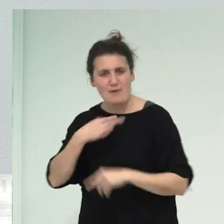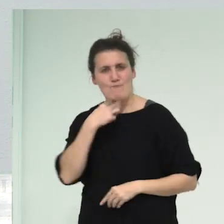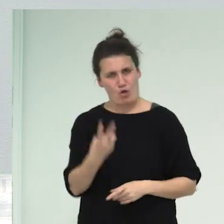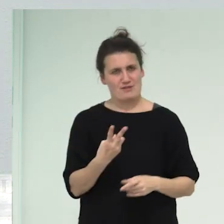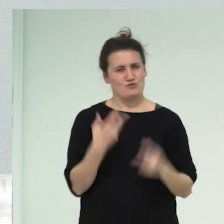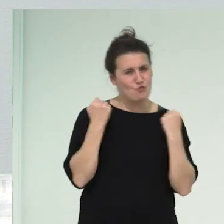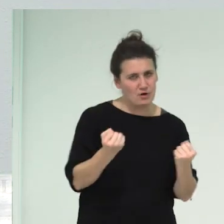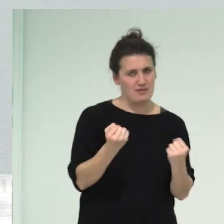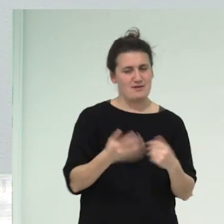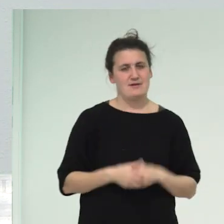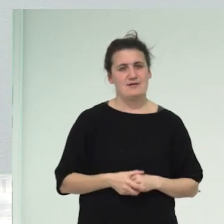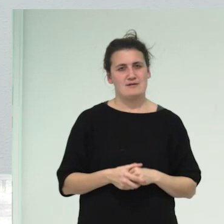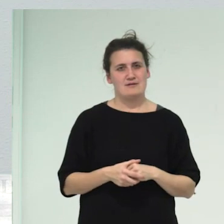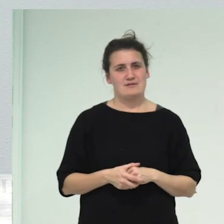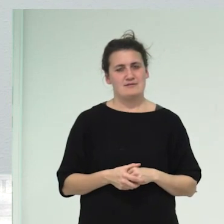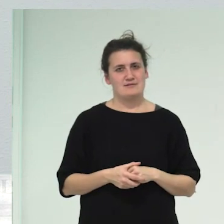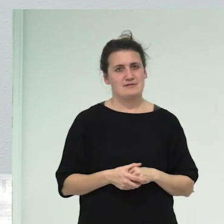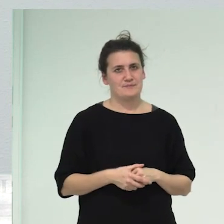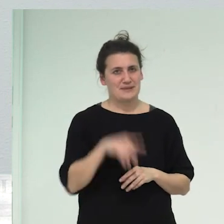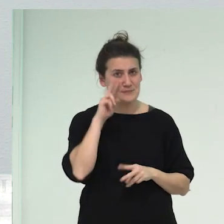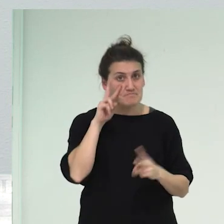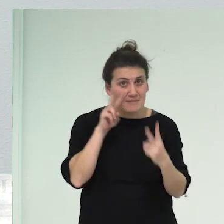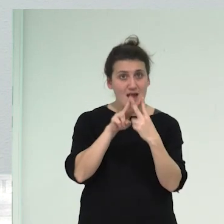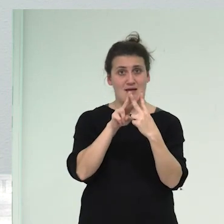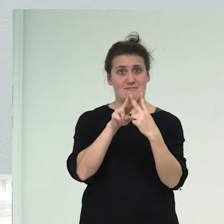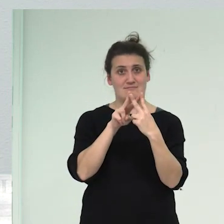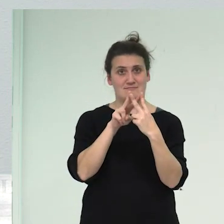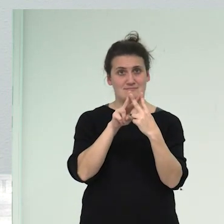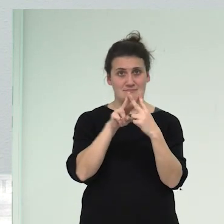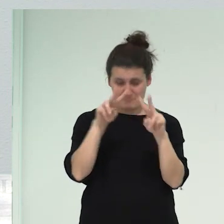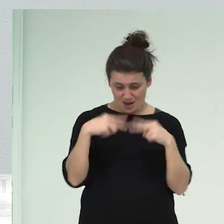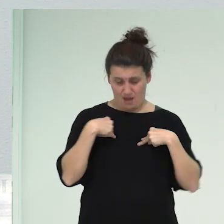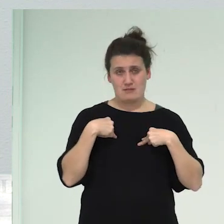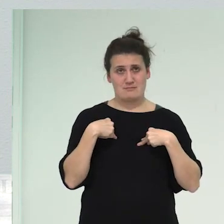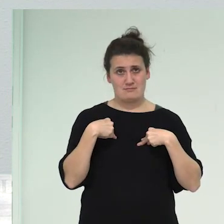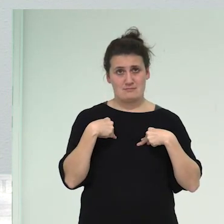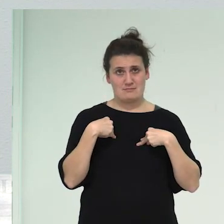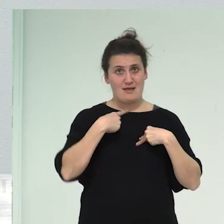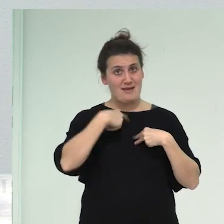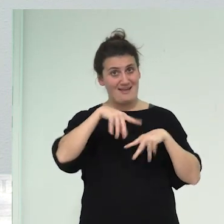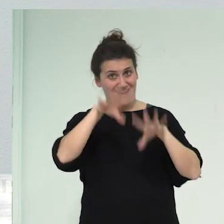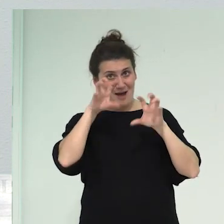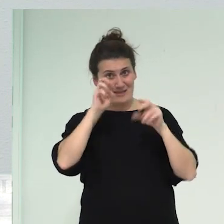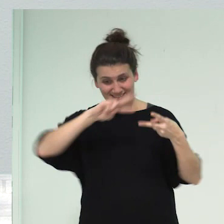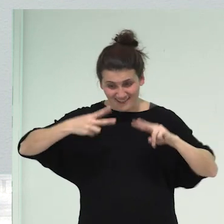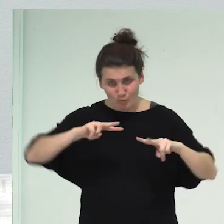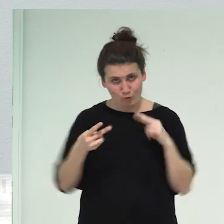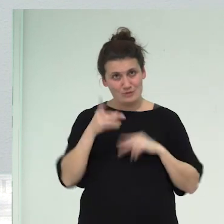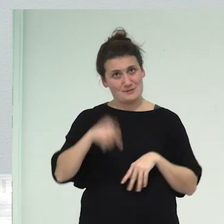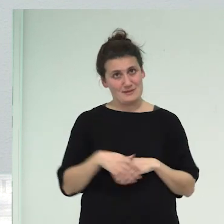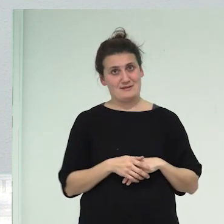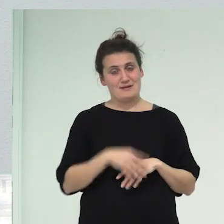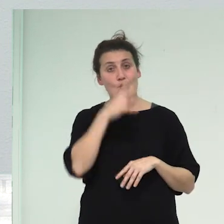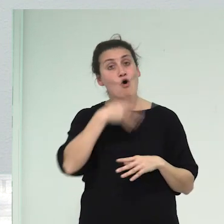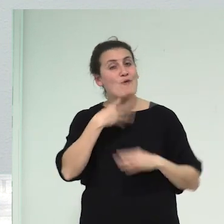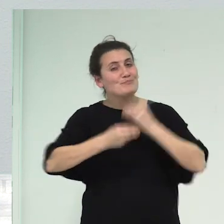fuerza, y mirarnos, mirarse y aprender de las traducciones, es que podemos